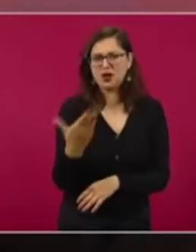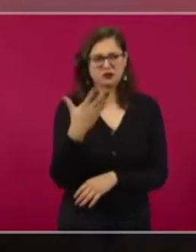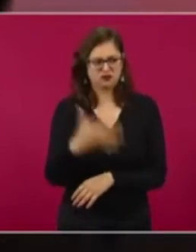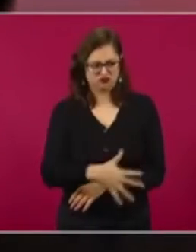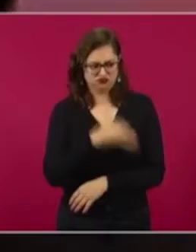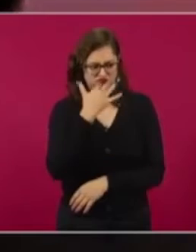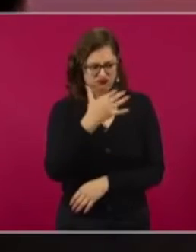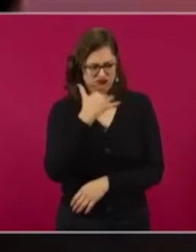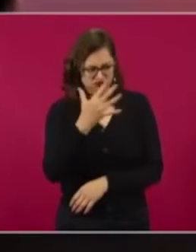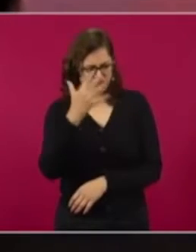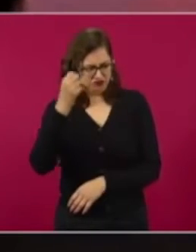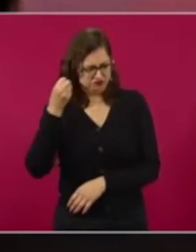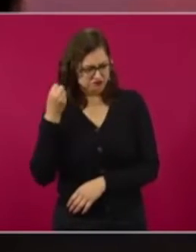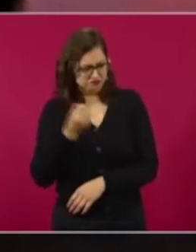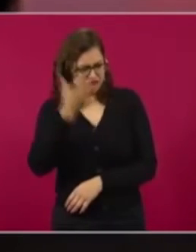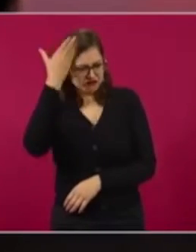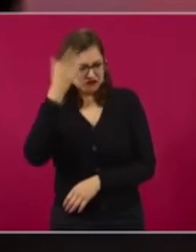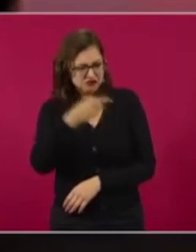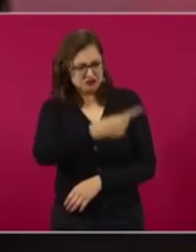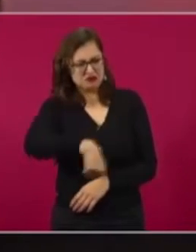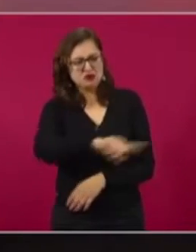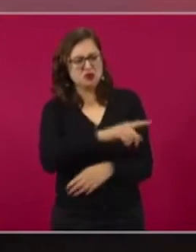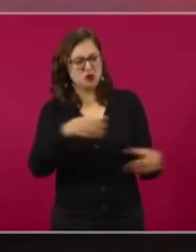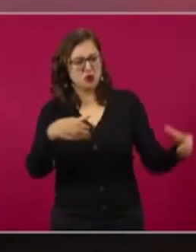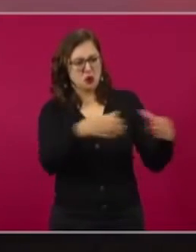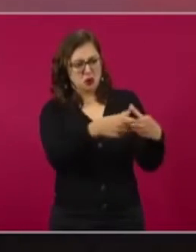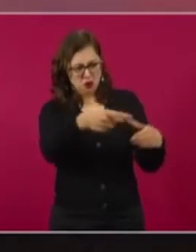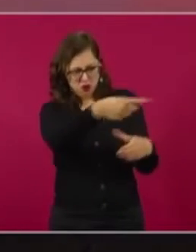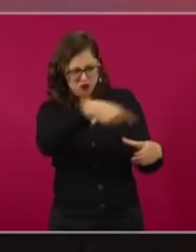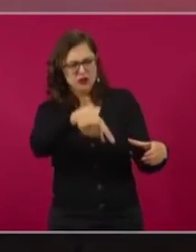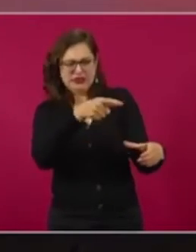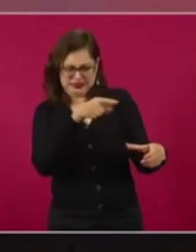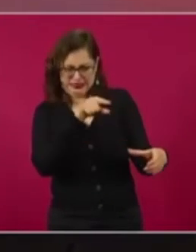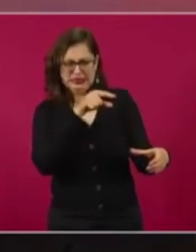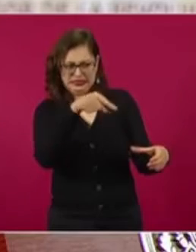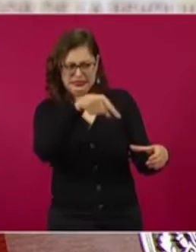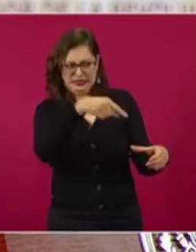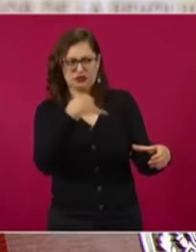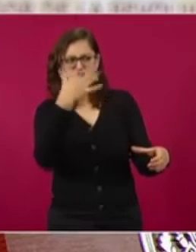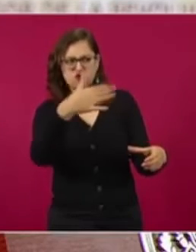Corruptos es una minoría, una élite